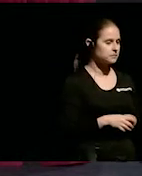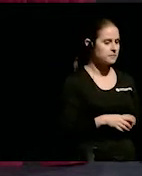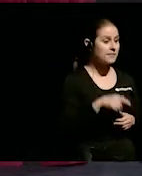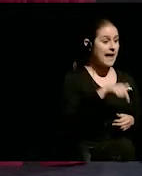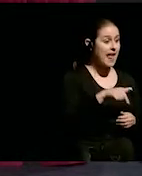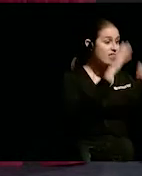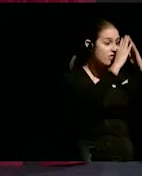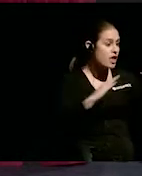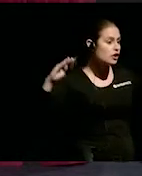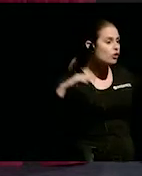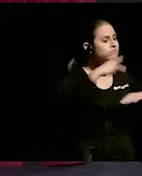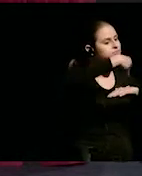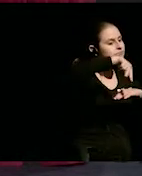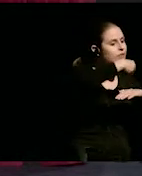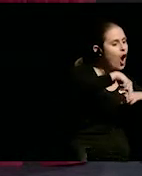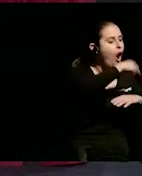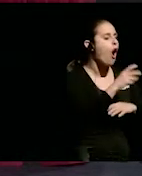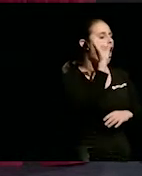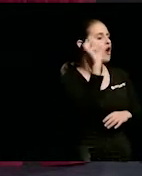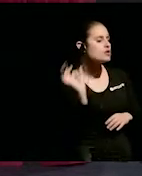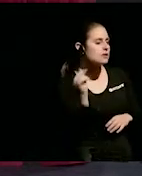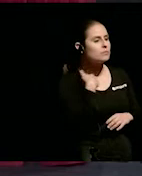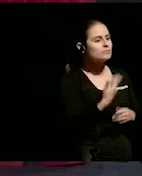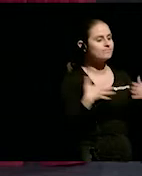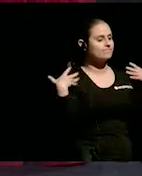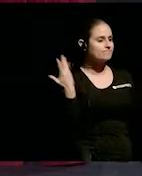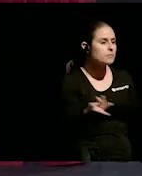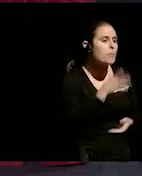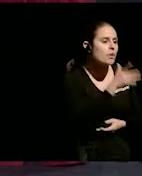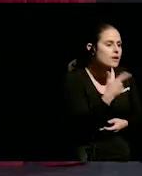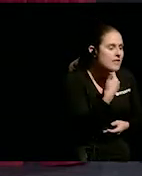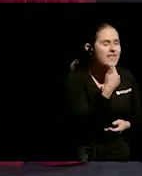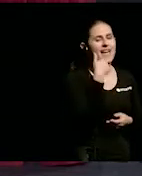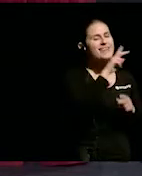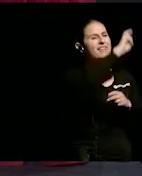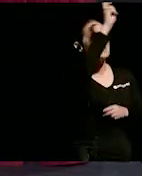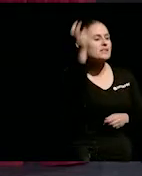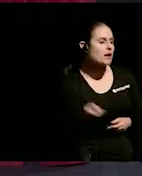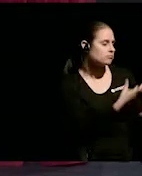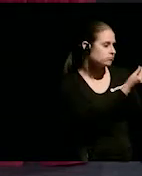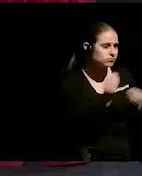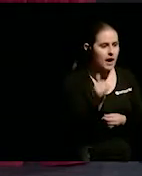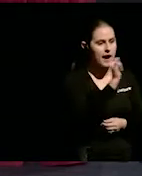En el Circo Oz tienen mucho entusiasmo y se acomodan a todo tipo de diversidad.